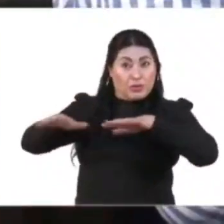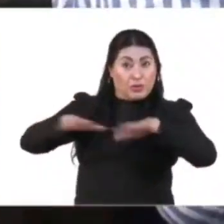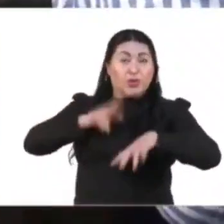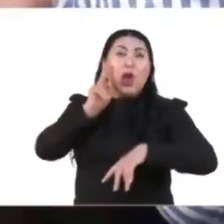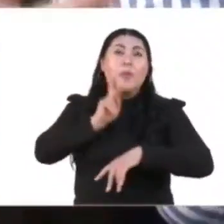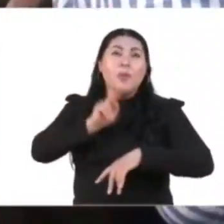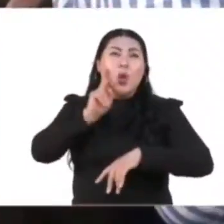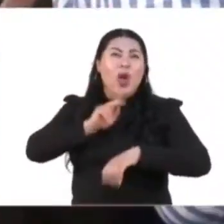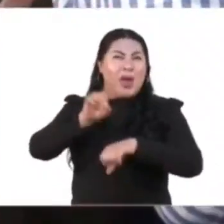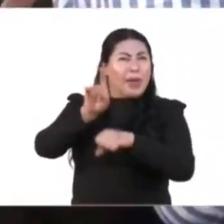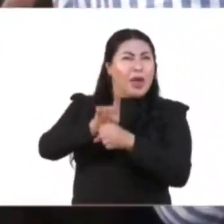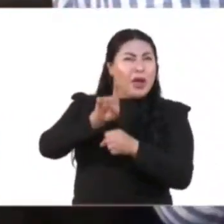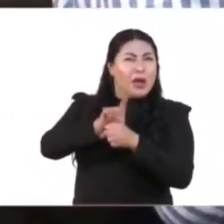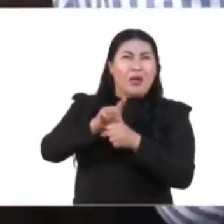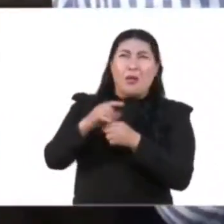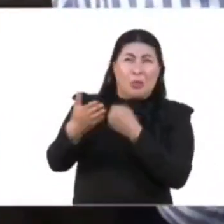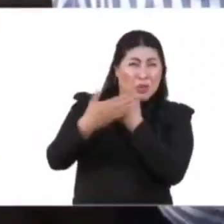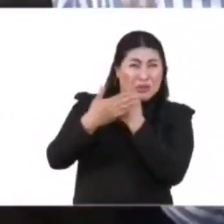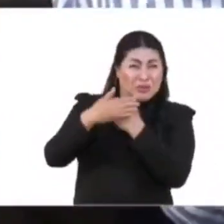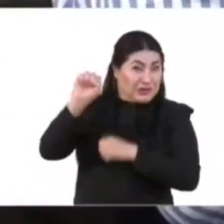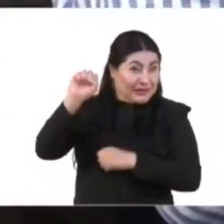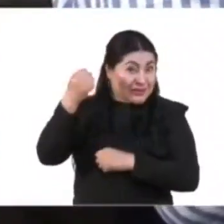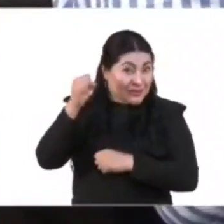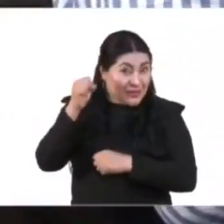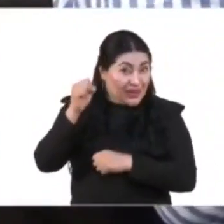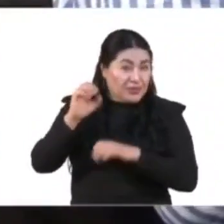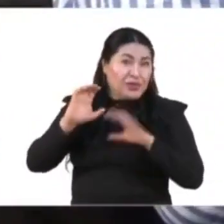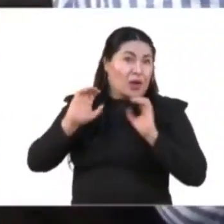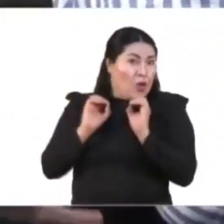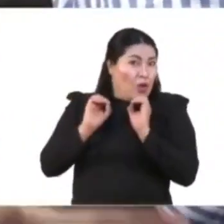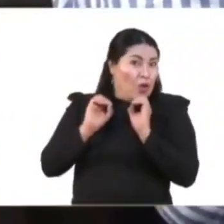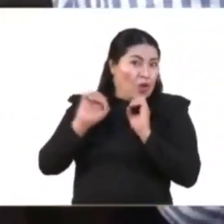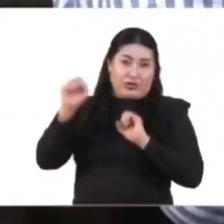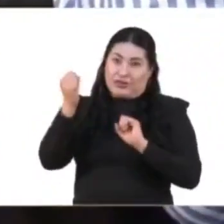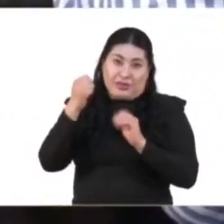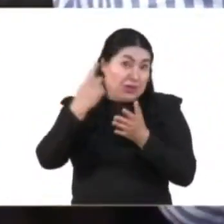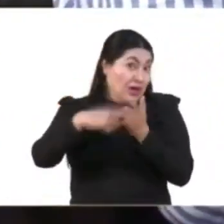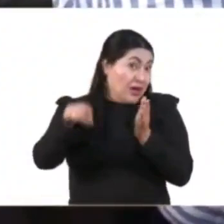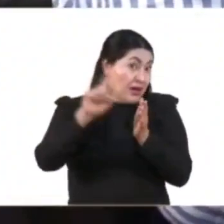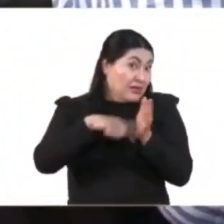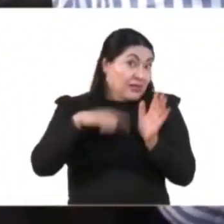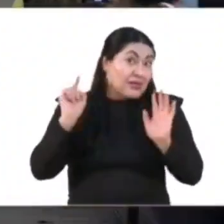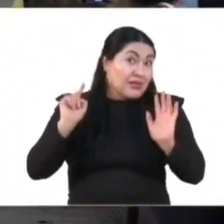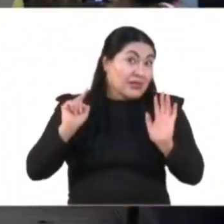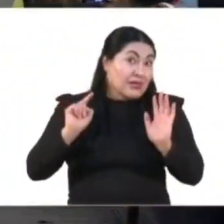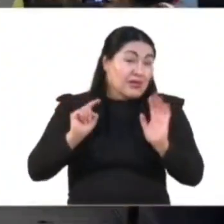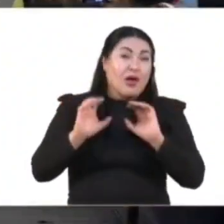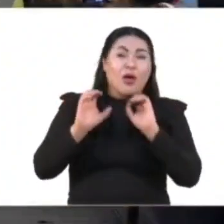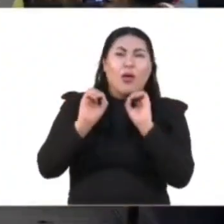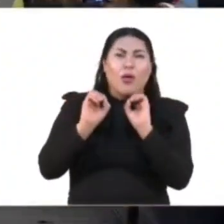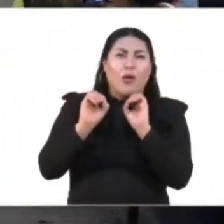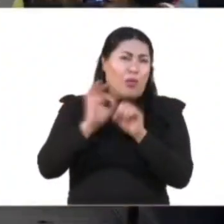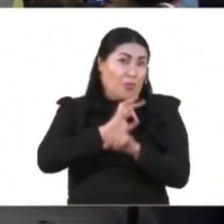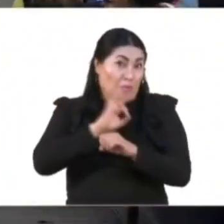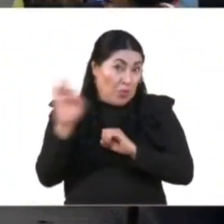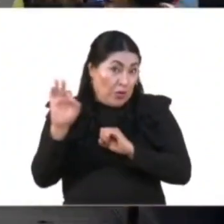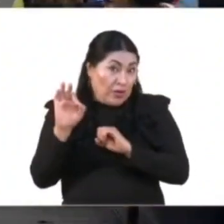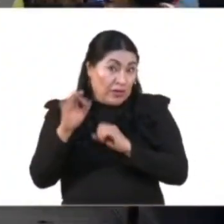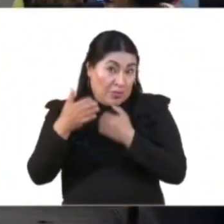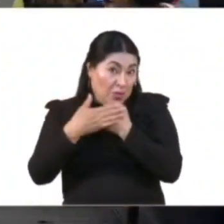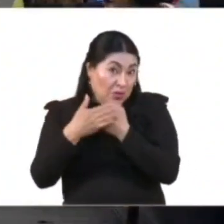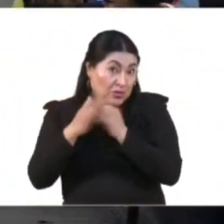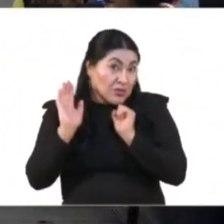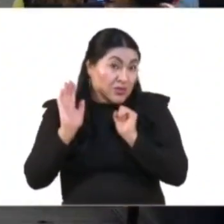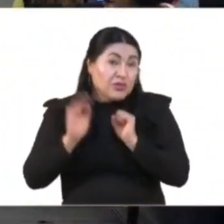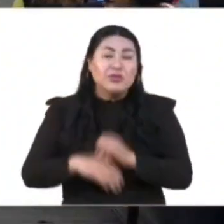estaría evaluando uno previo a septiembre o el de septiembre ya estaría descartado o podría haber uno intermedio?